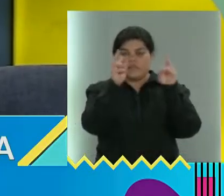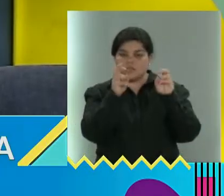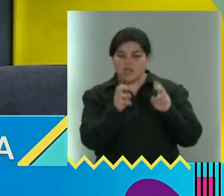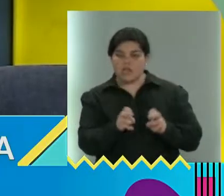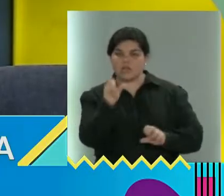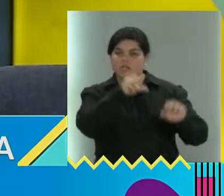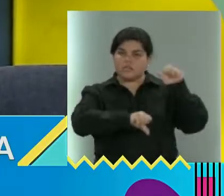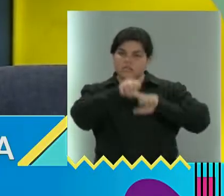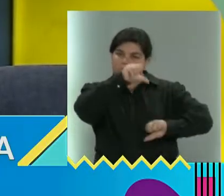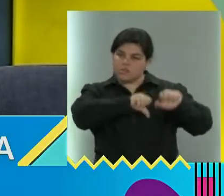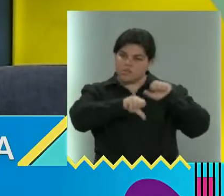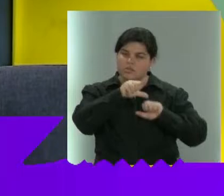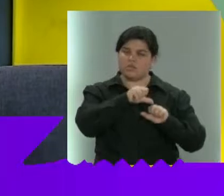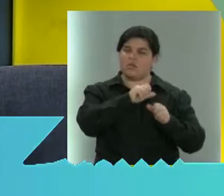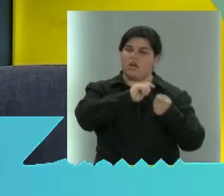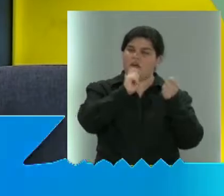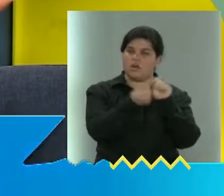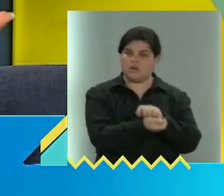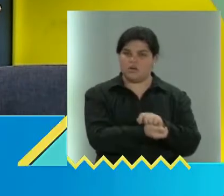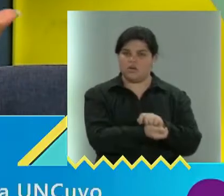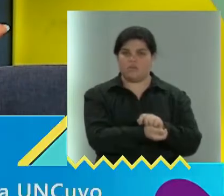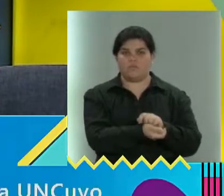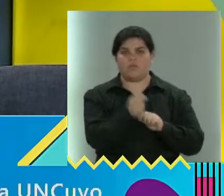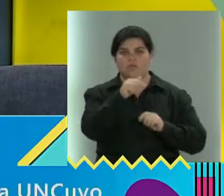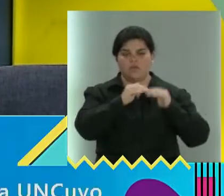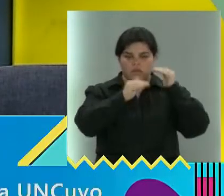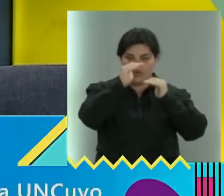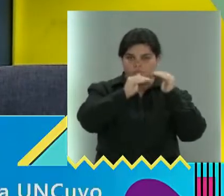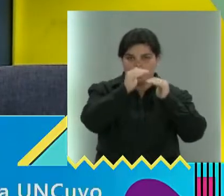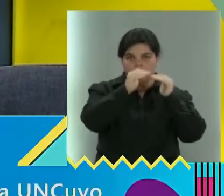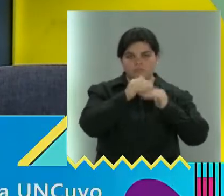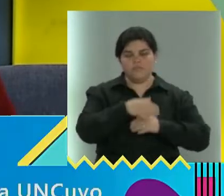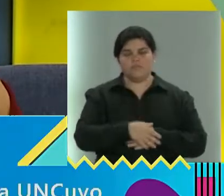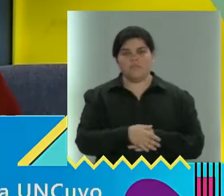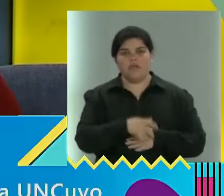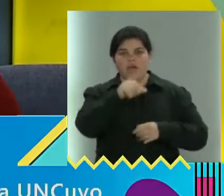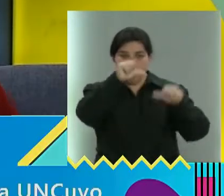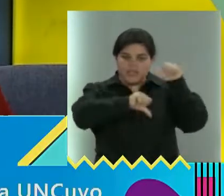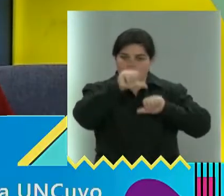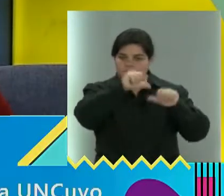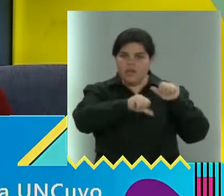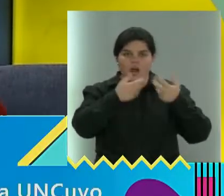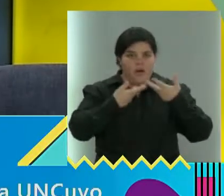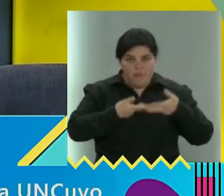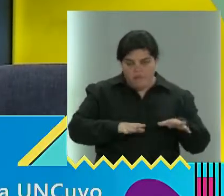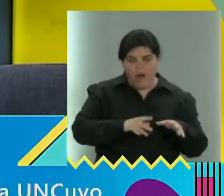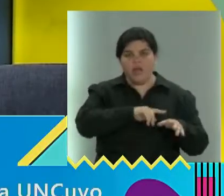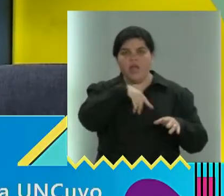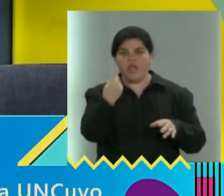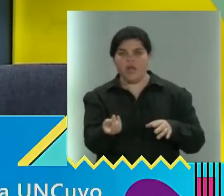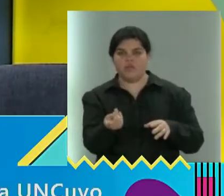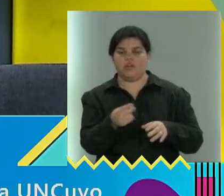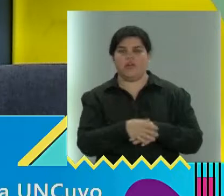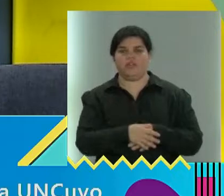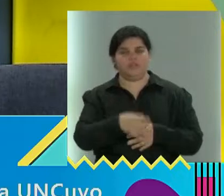por esto que hay un equilibrio entre la ciencia básica y la producción del